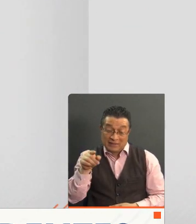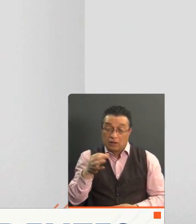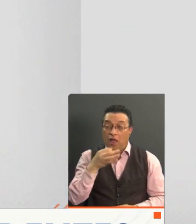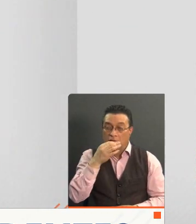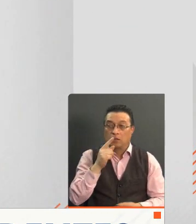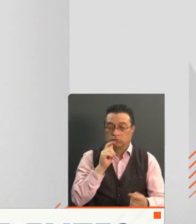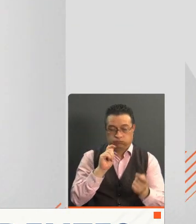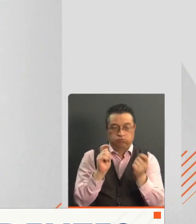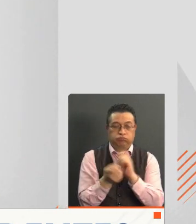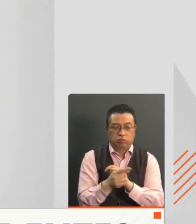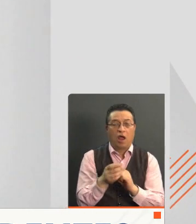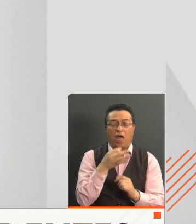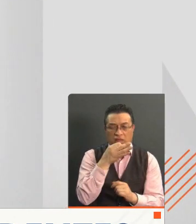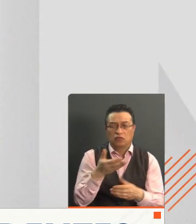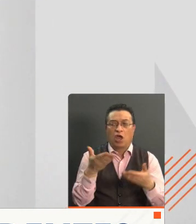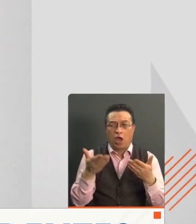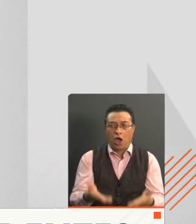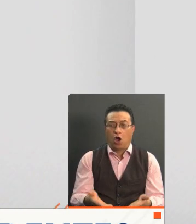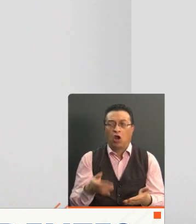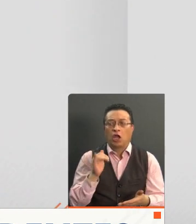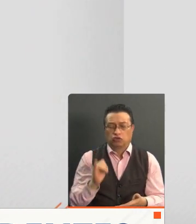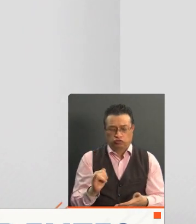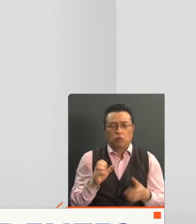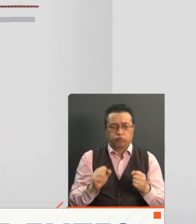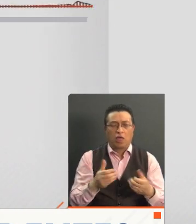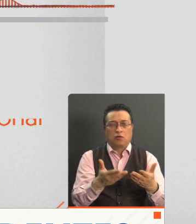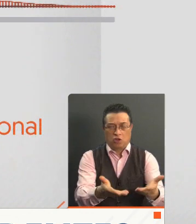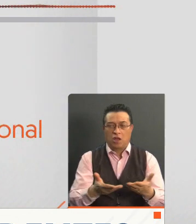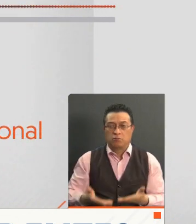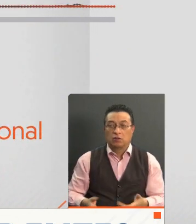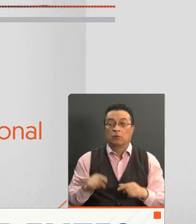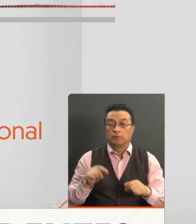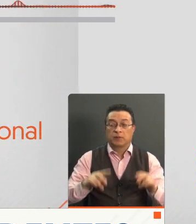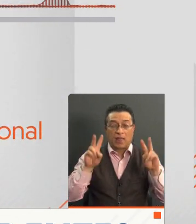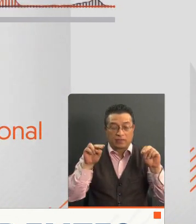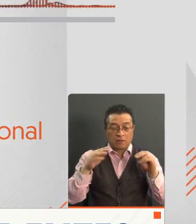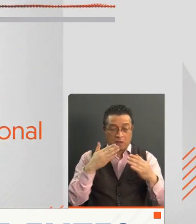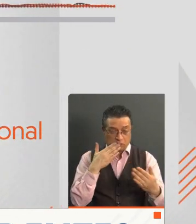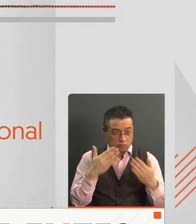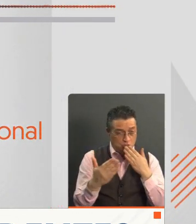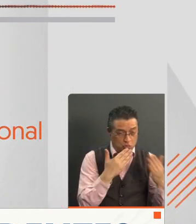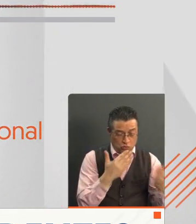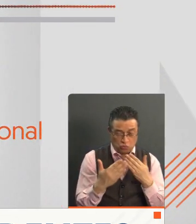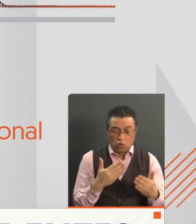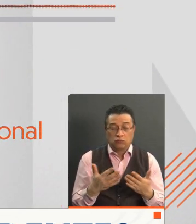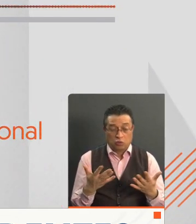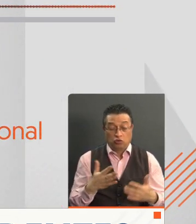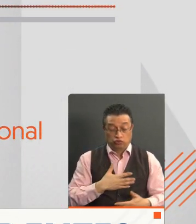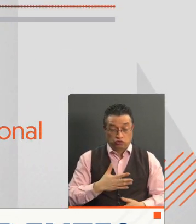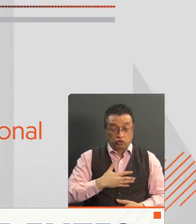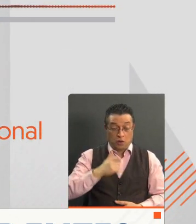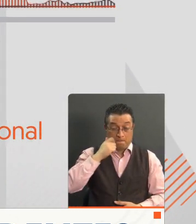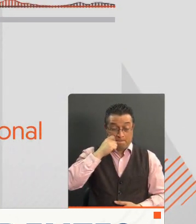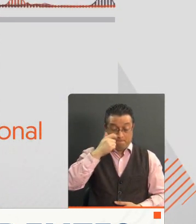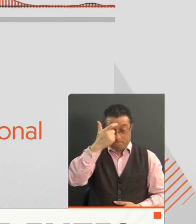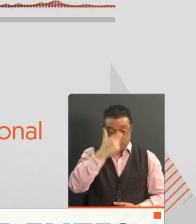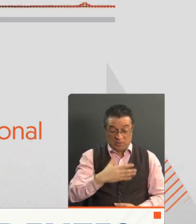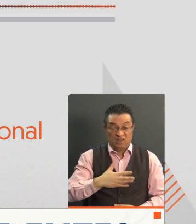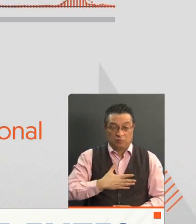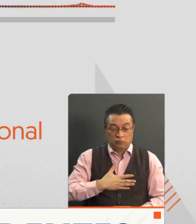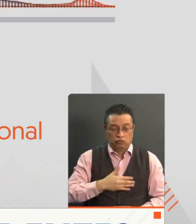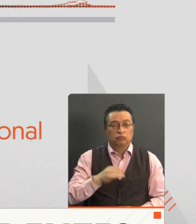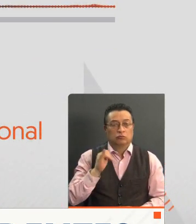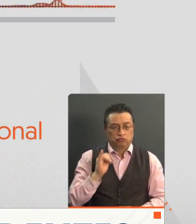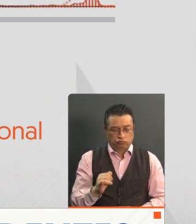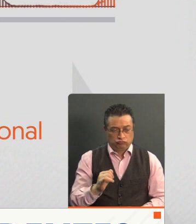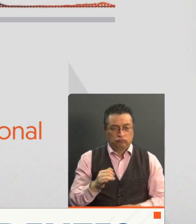y aseguró que ahora es partidario de invitarlos. No fue un tema que se haya discutido. Yo personalmente suscribo que